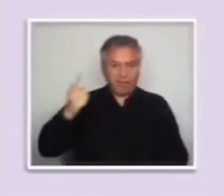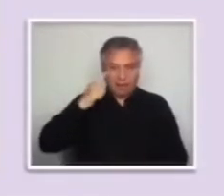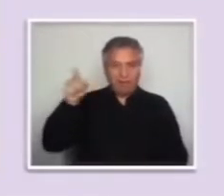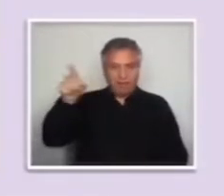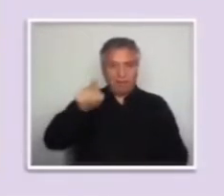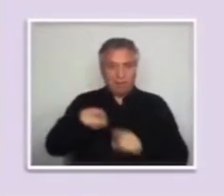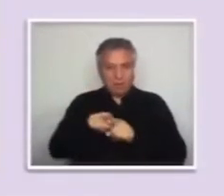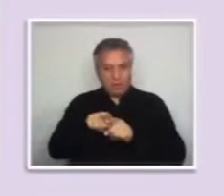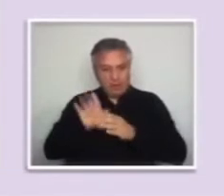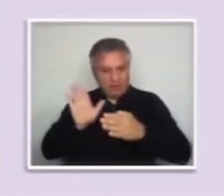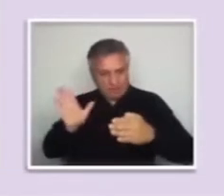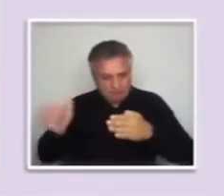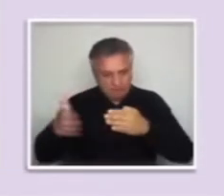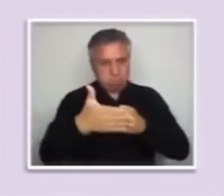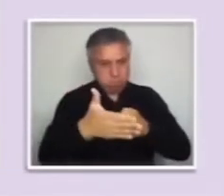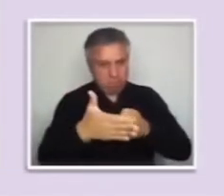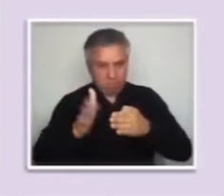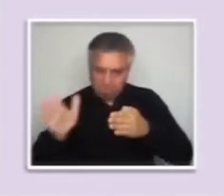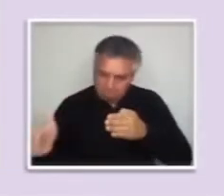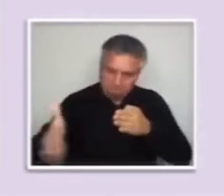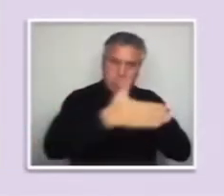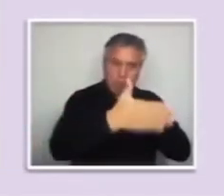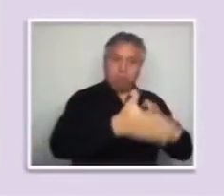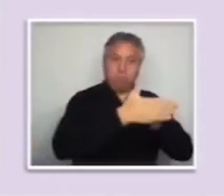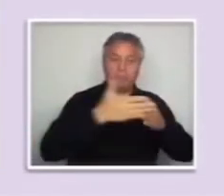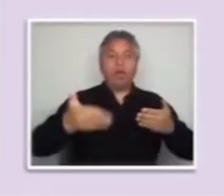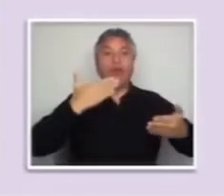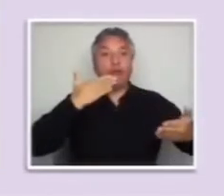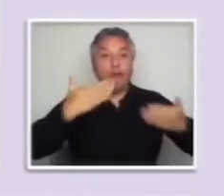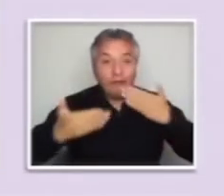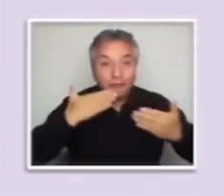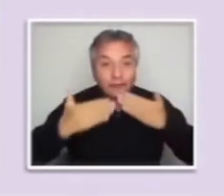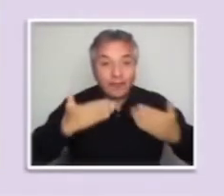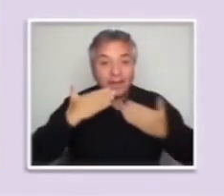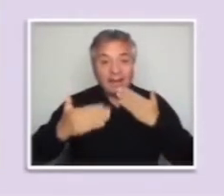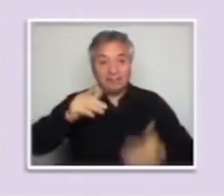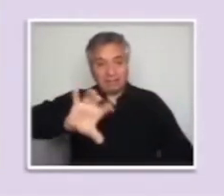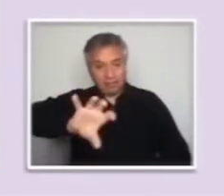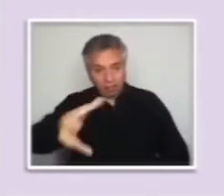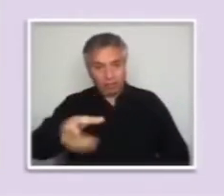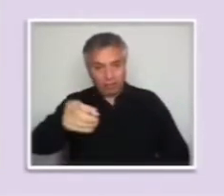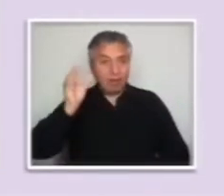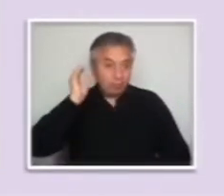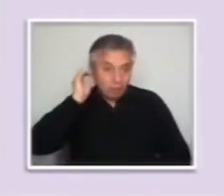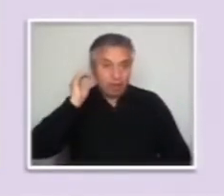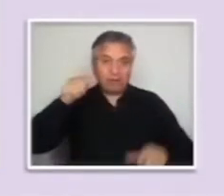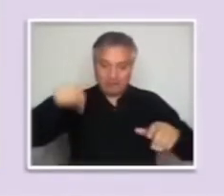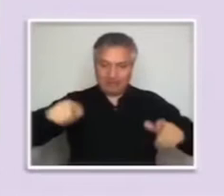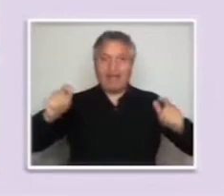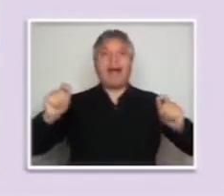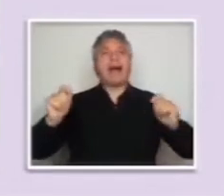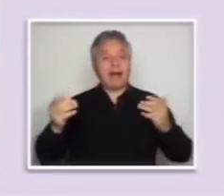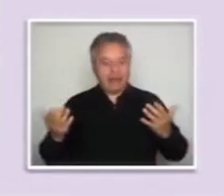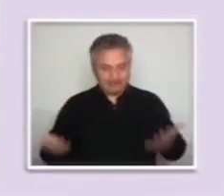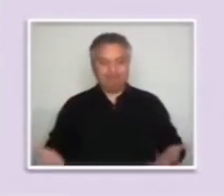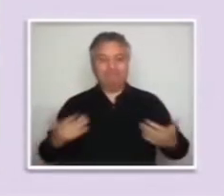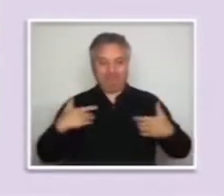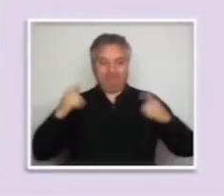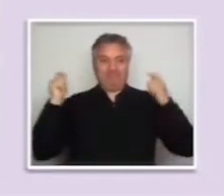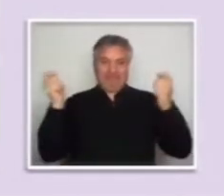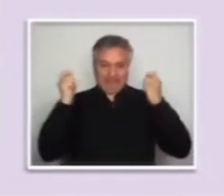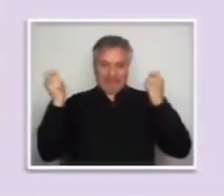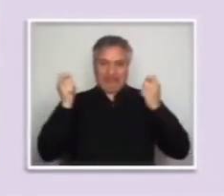conferencia regional de la mujer este año nos va a permitir celebrar los avances, tocar los